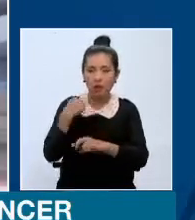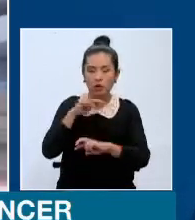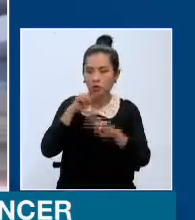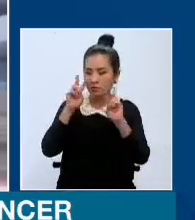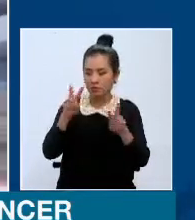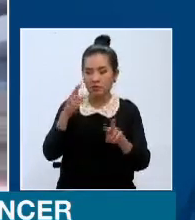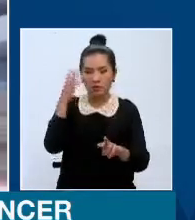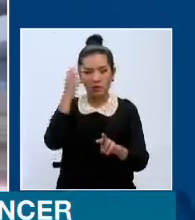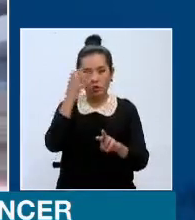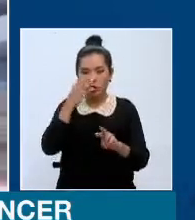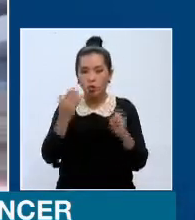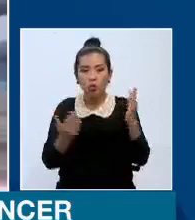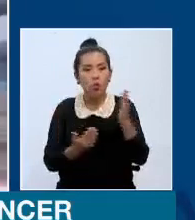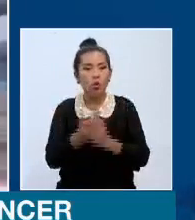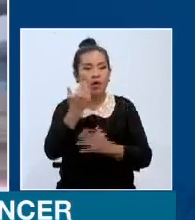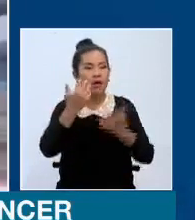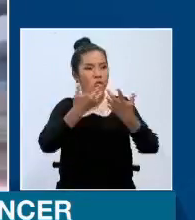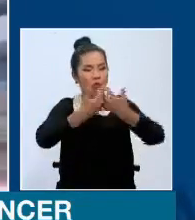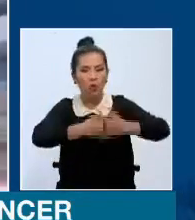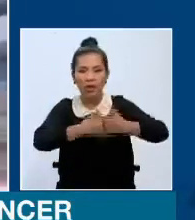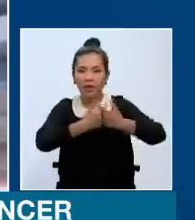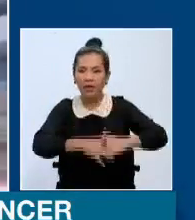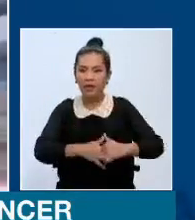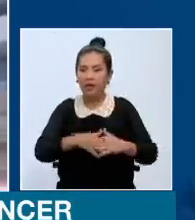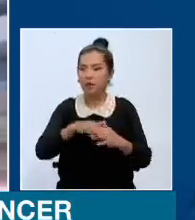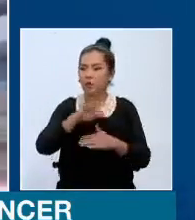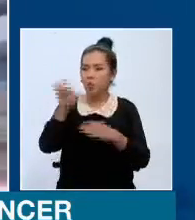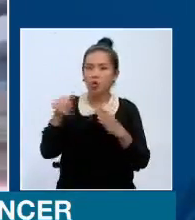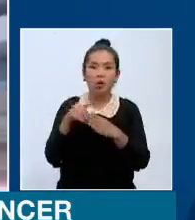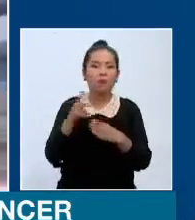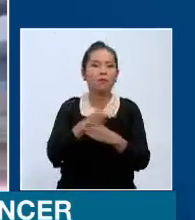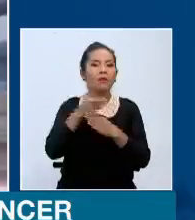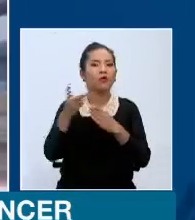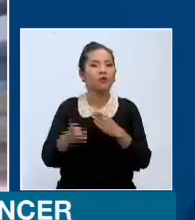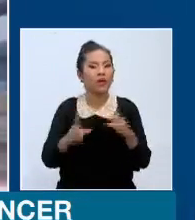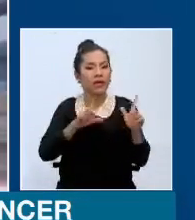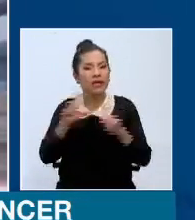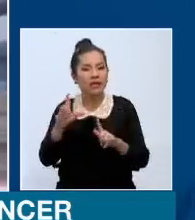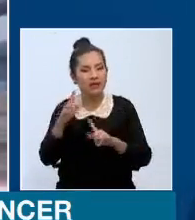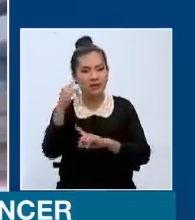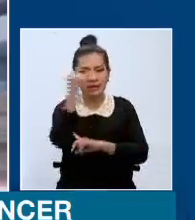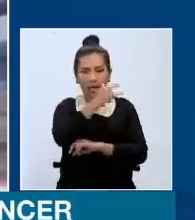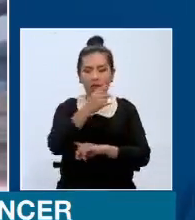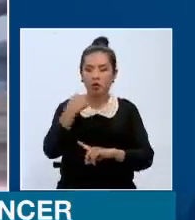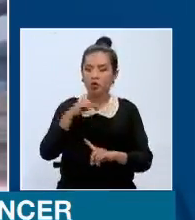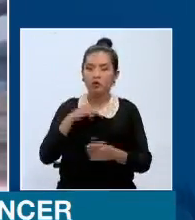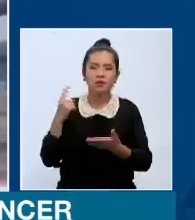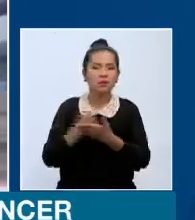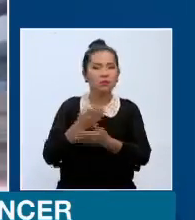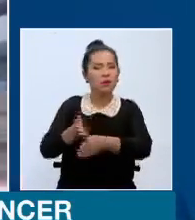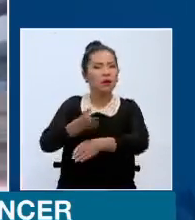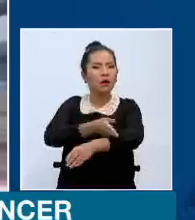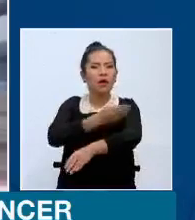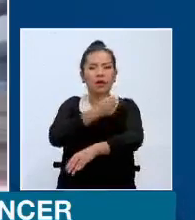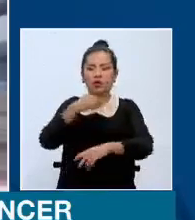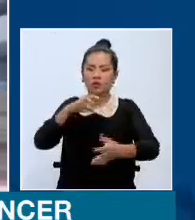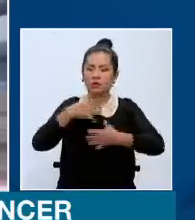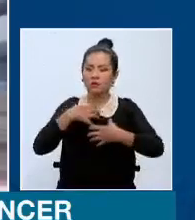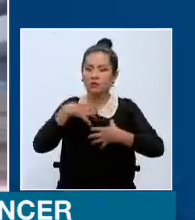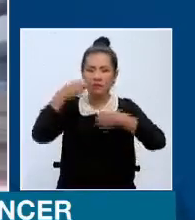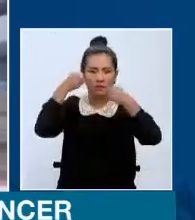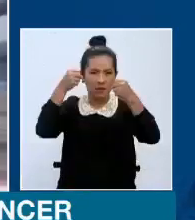tan sofisticados, tener a los profesionales. Nosotros siempre en nuestras movilizaciones decíamos,